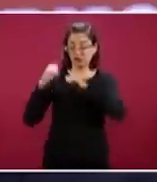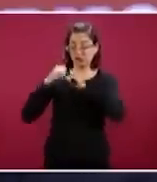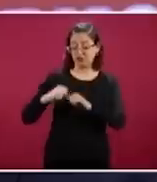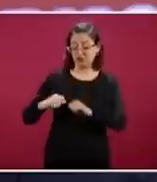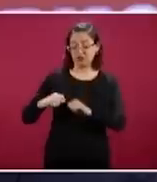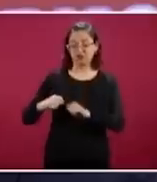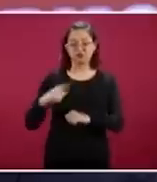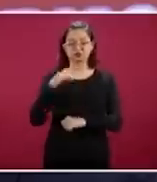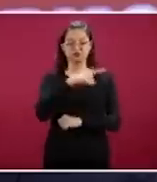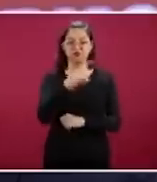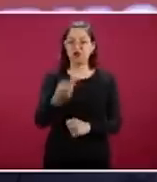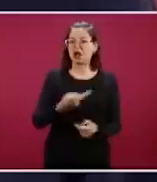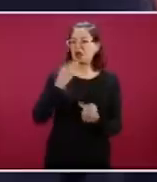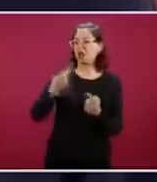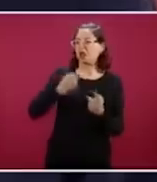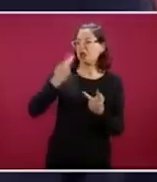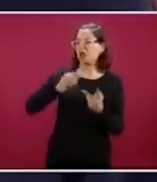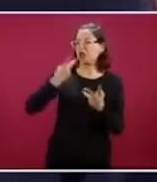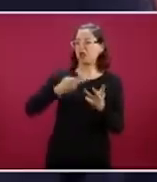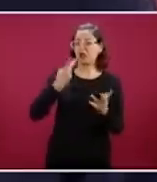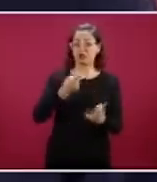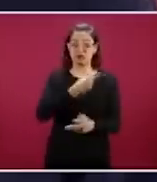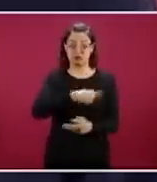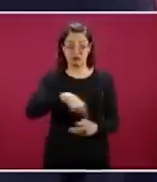están violando la Constitución.